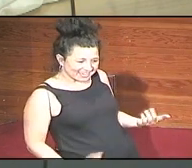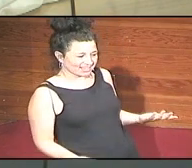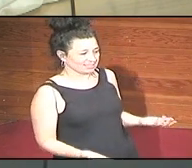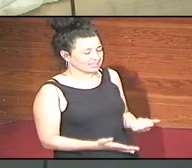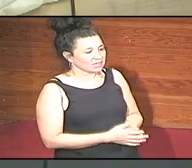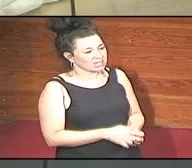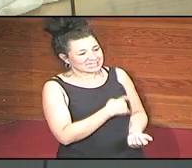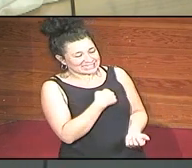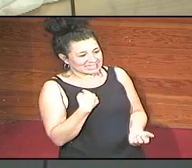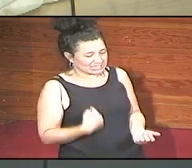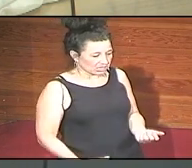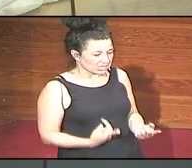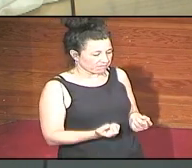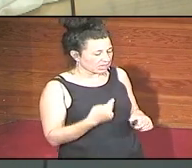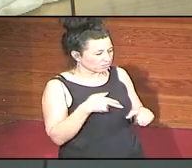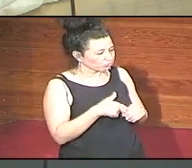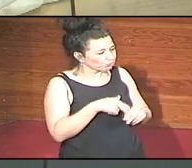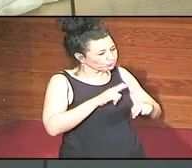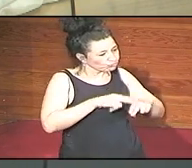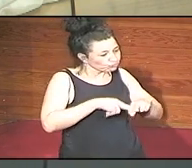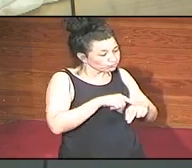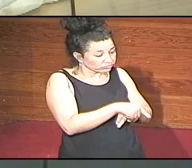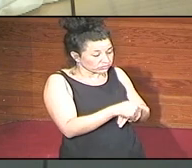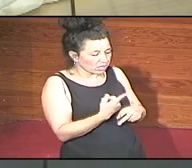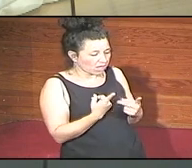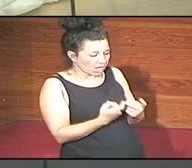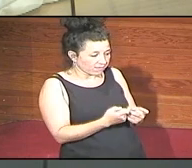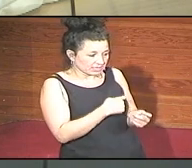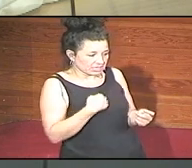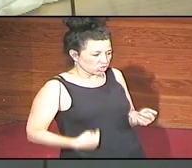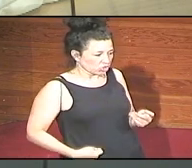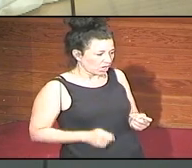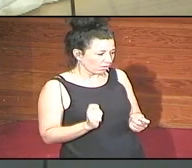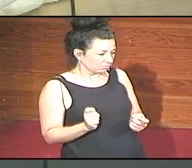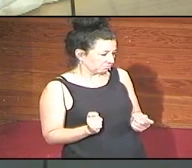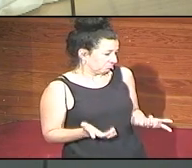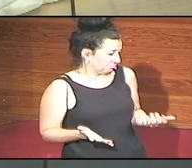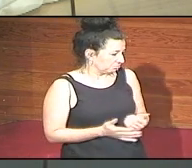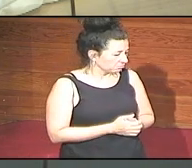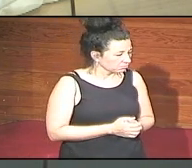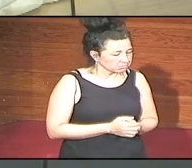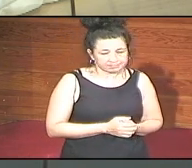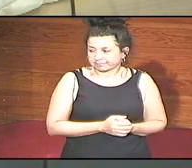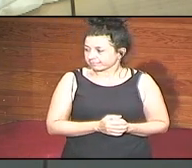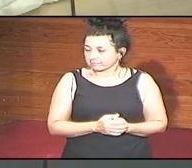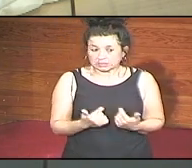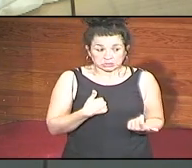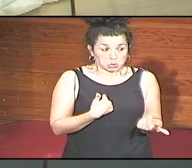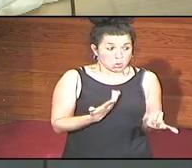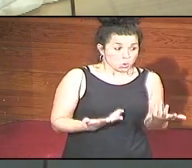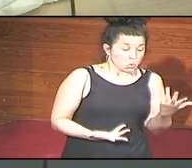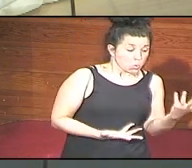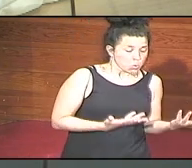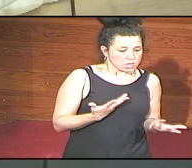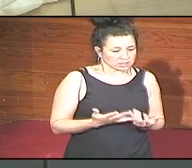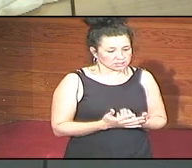ferrari que tiene económico que tiene que tiene china y como lo vivo yo o sea